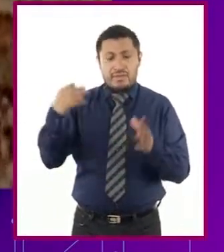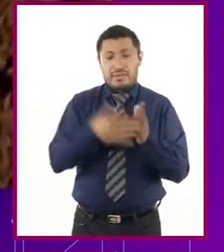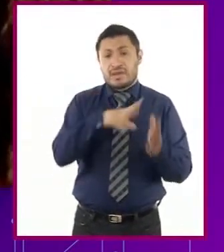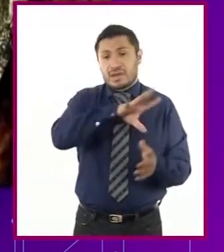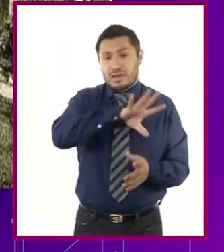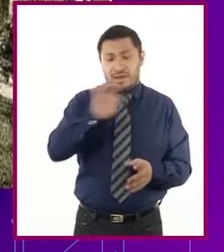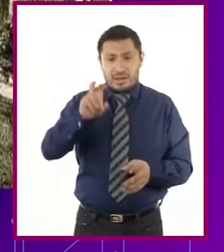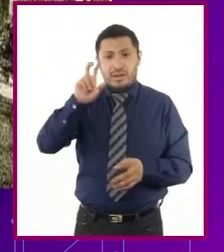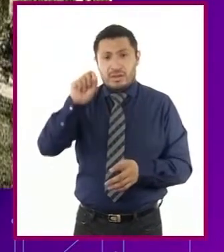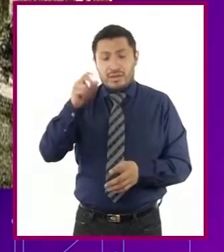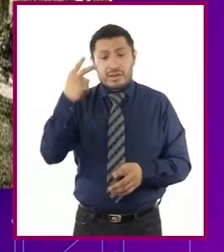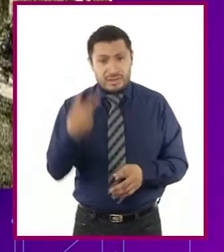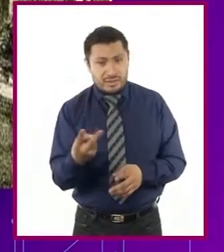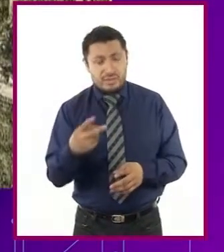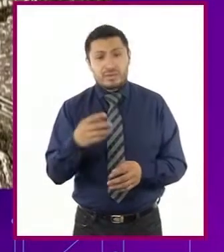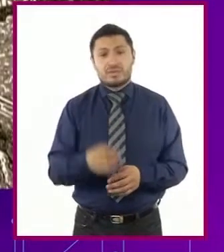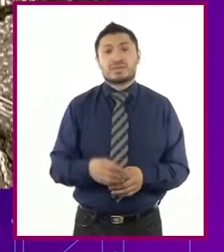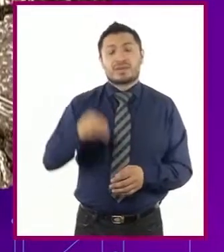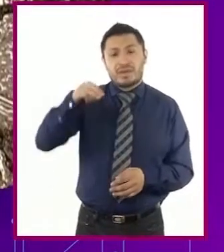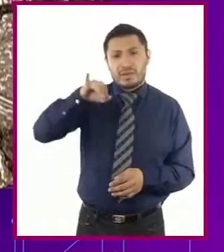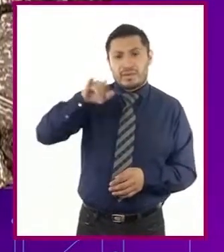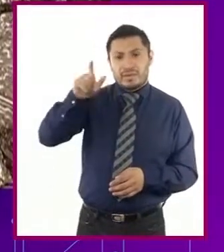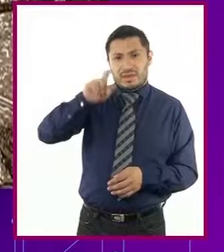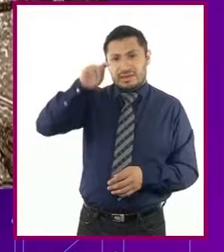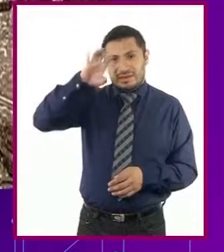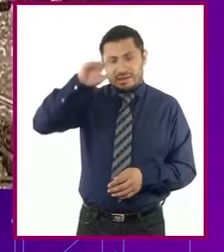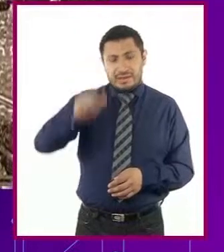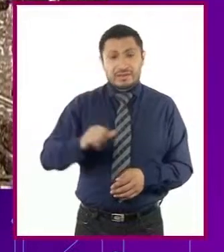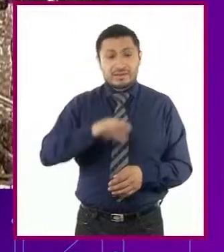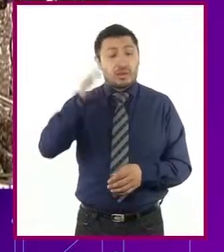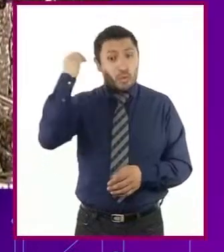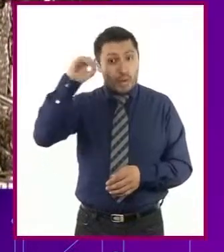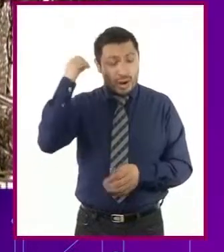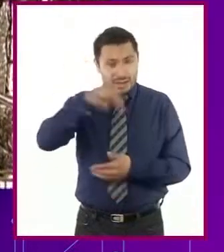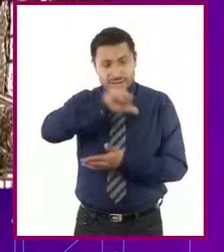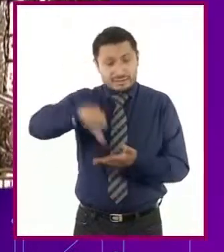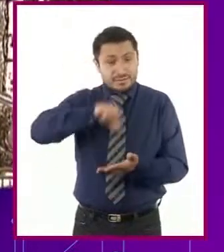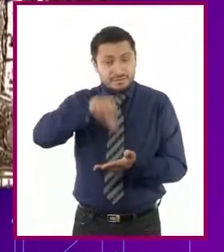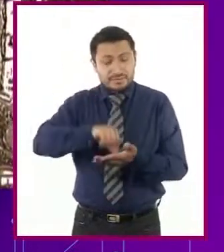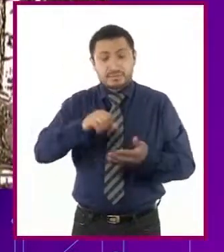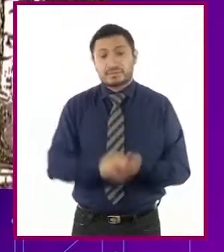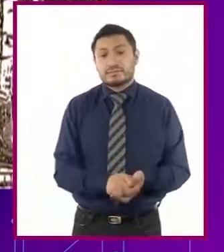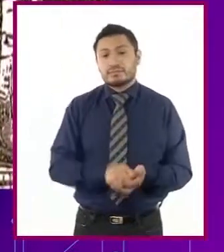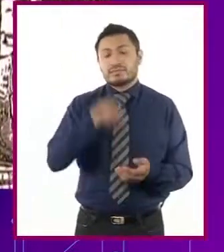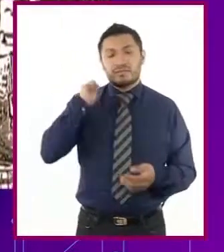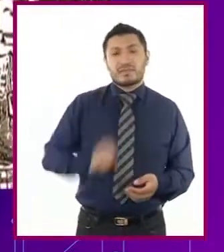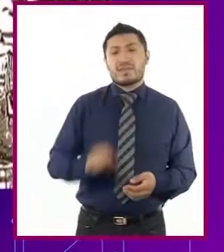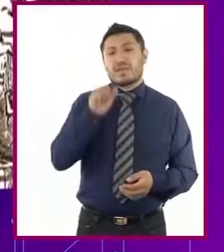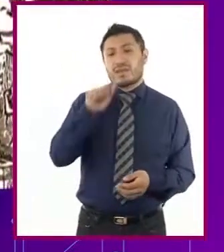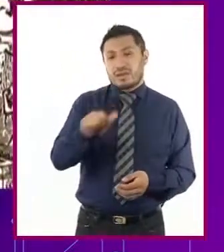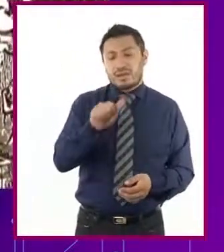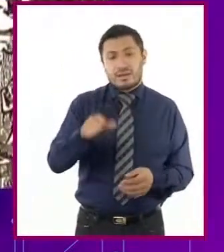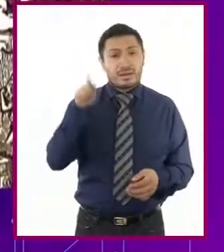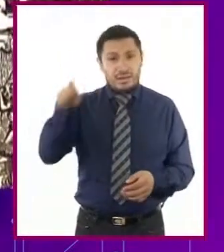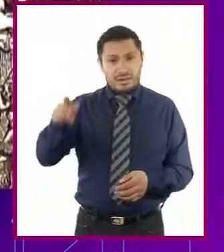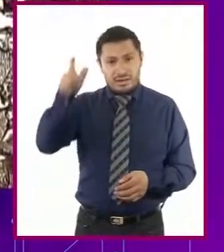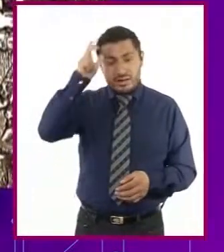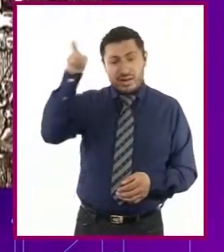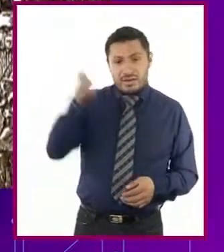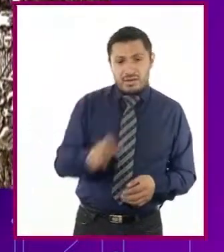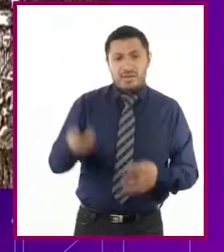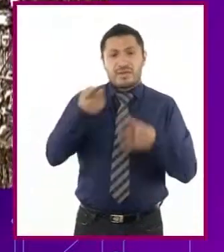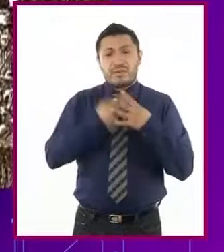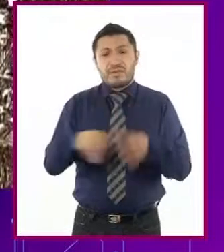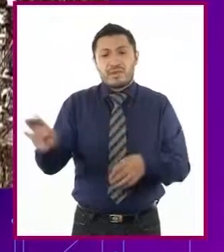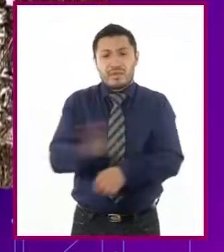Valle Central de Oaxaca. Para mediados del siglo XVI, en Pachuca, se introdujo el beneficio de patio